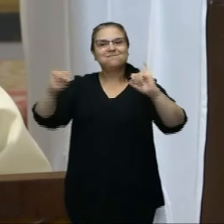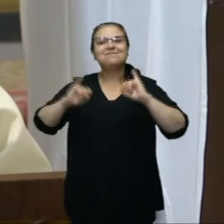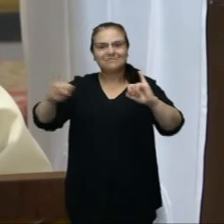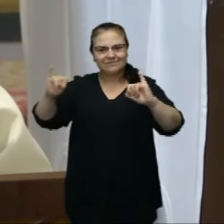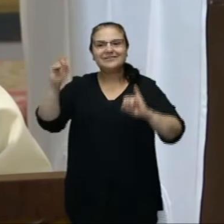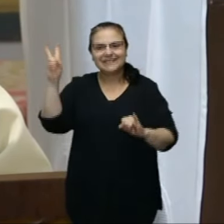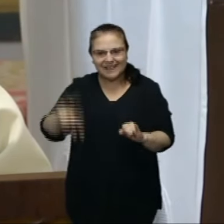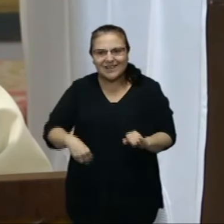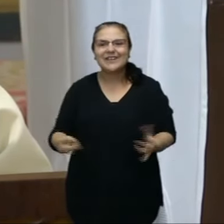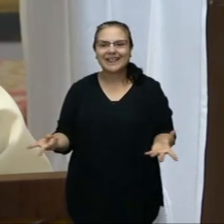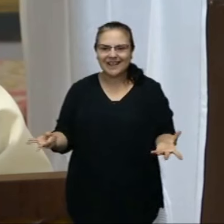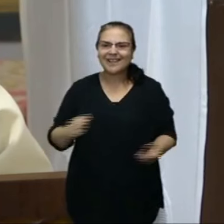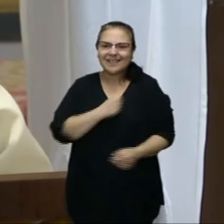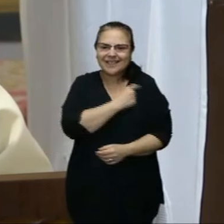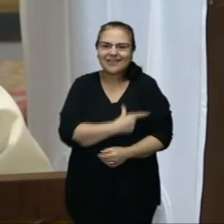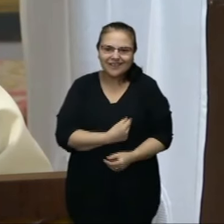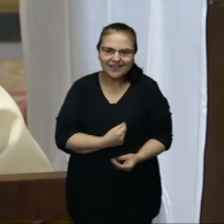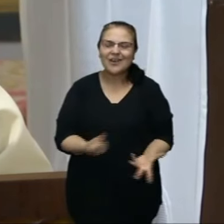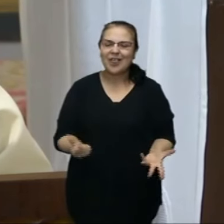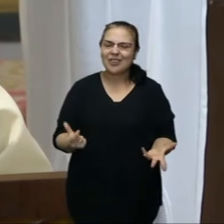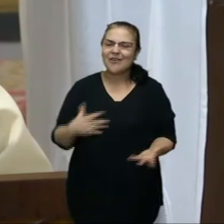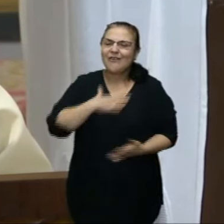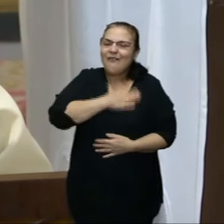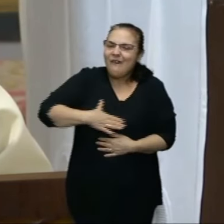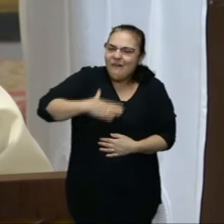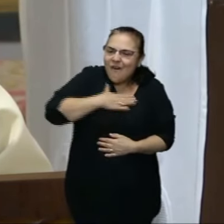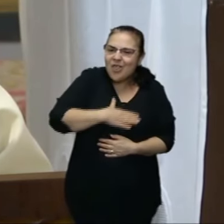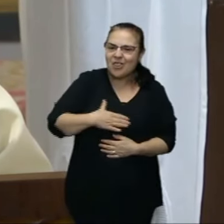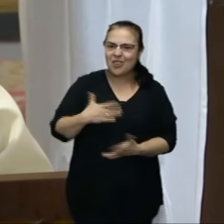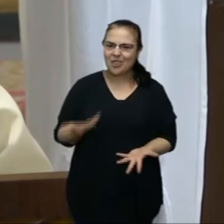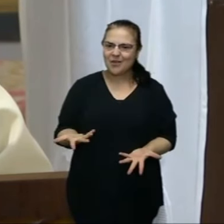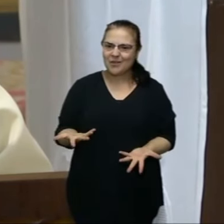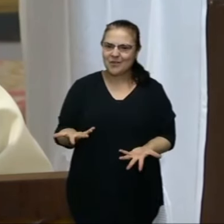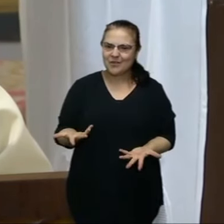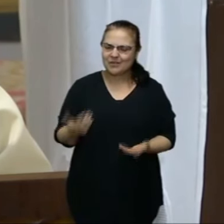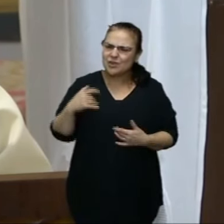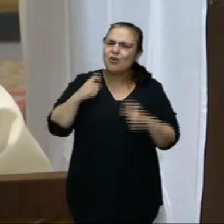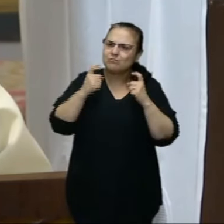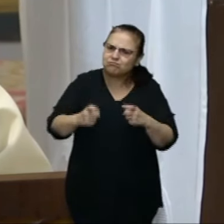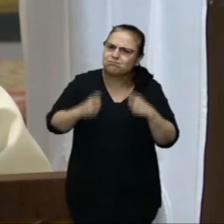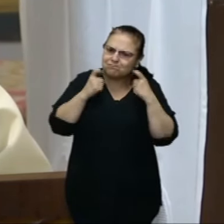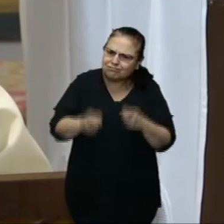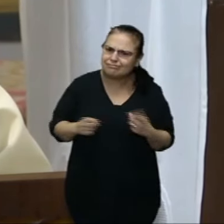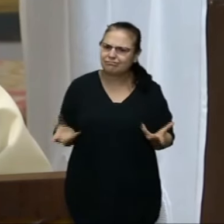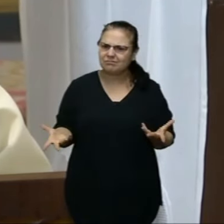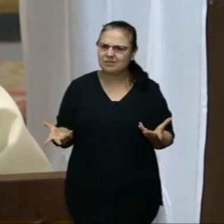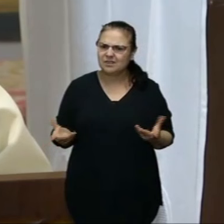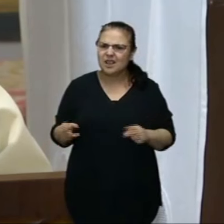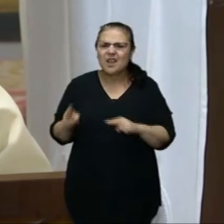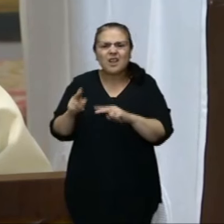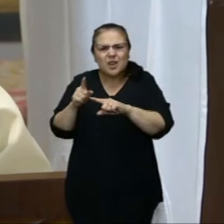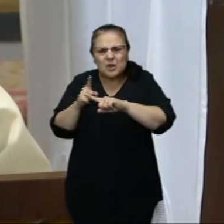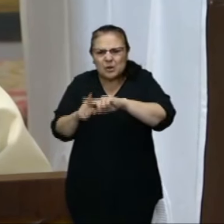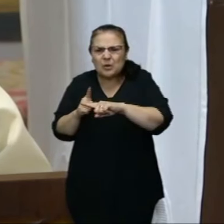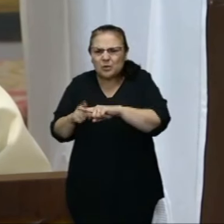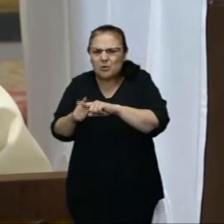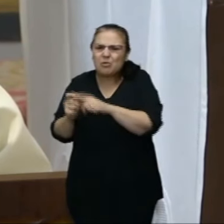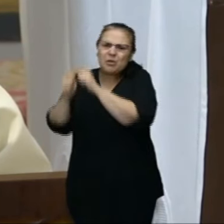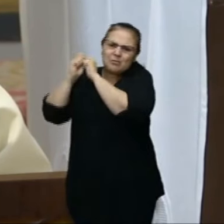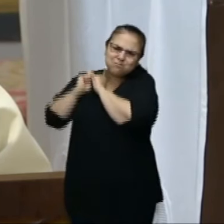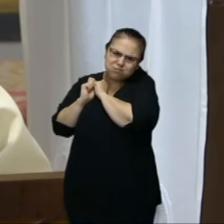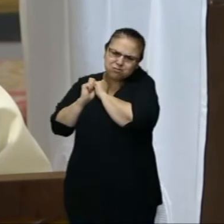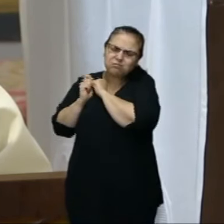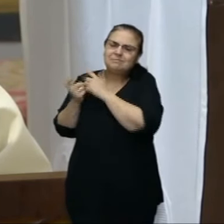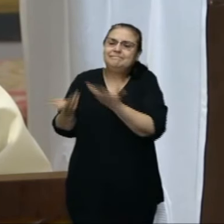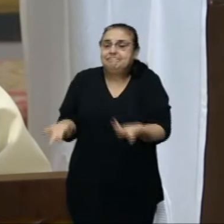verdad, con el corazón, con gozo. Insisto, a pesar de las cruces que nos vaya tocando llevar a